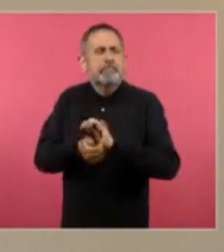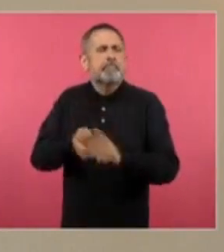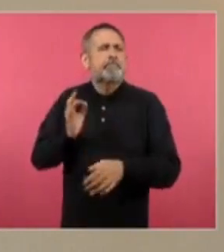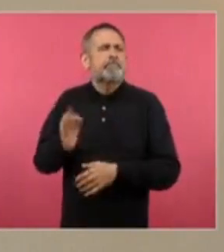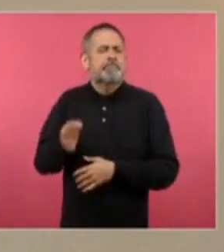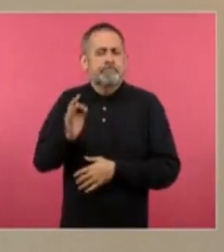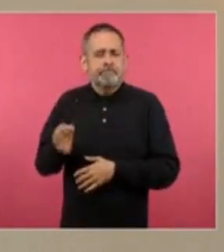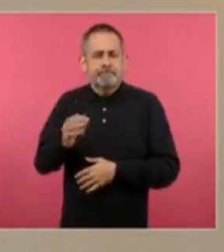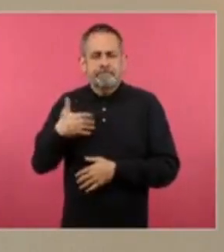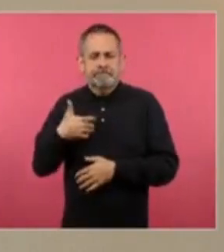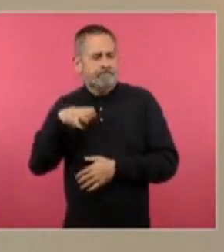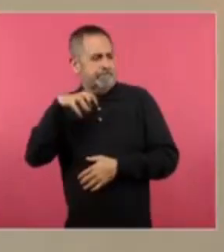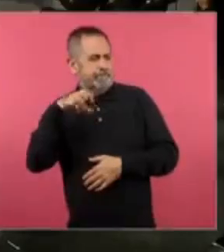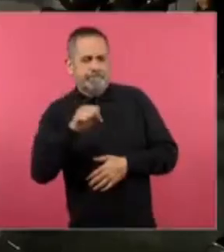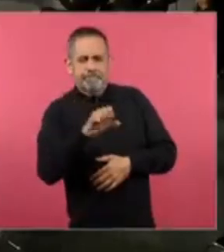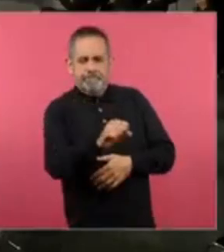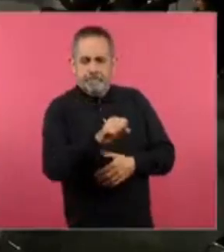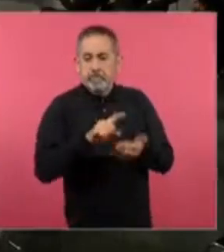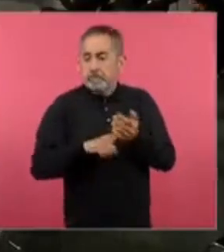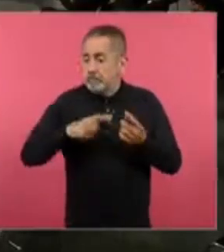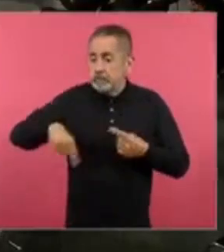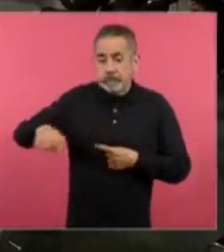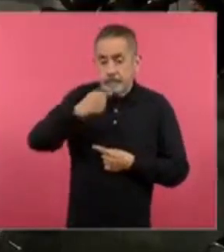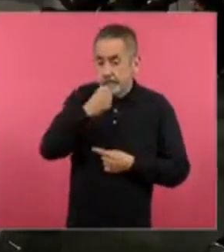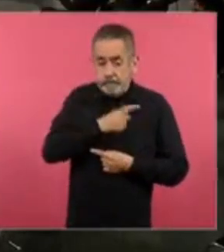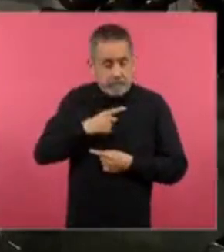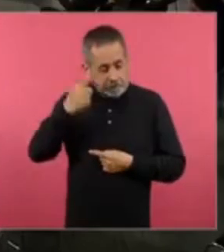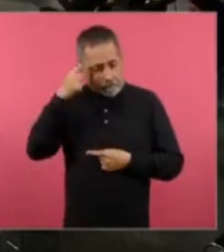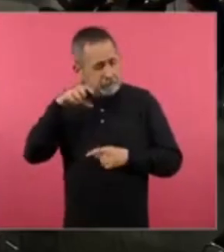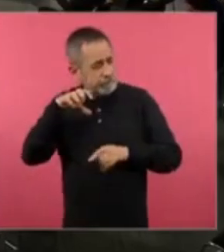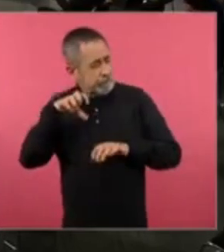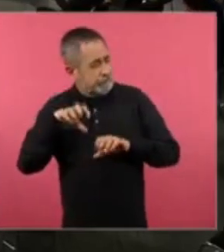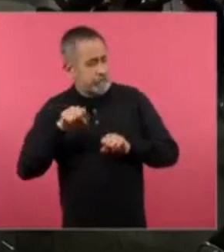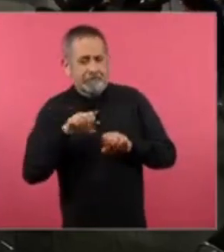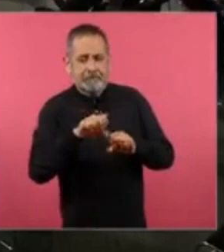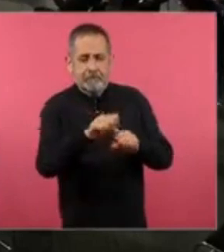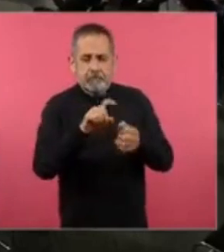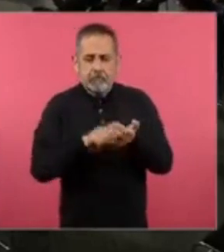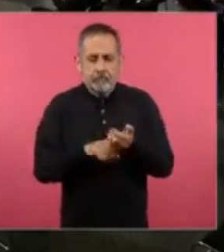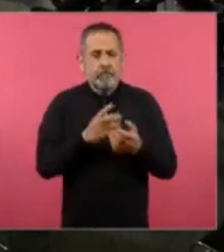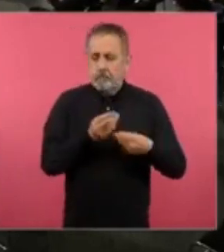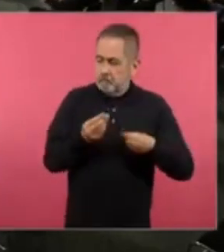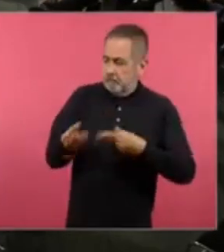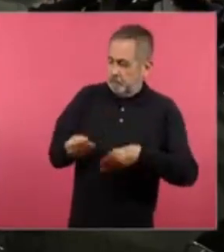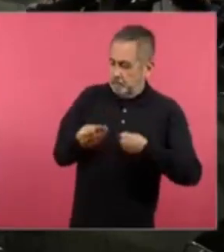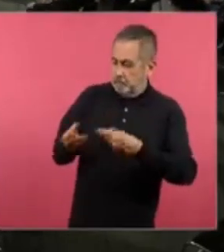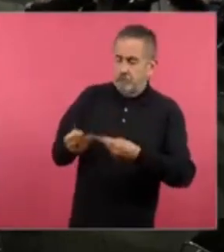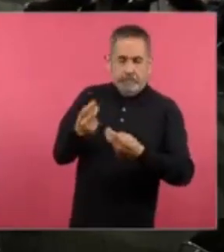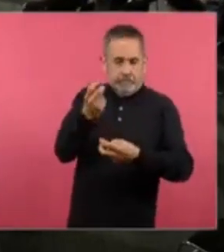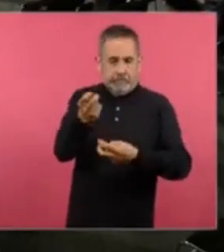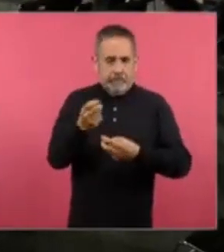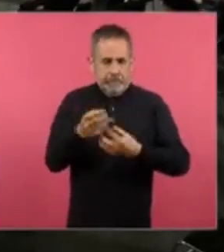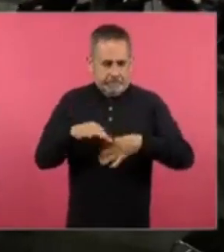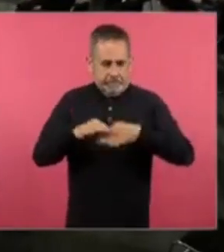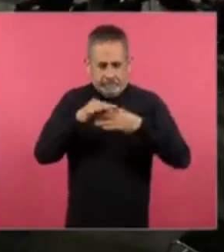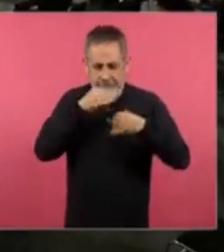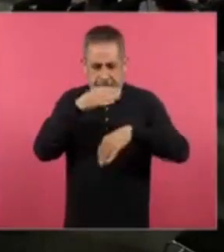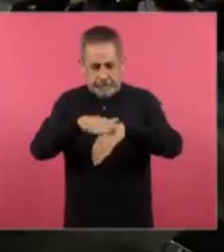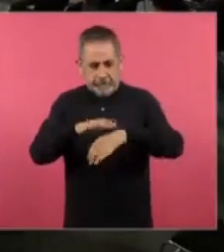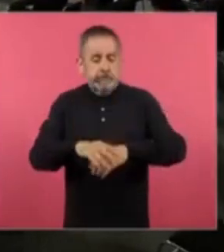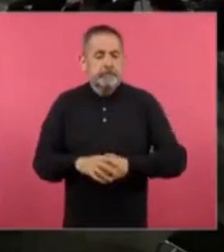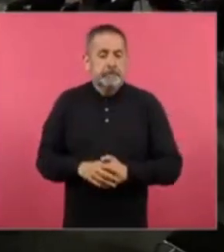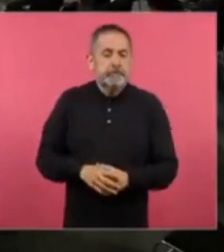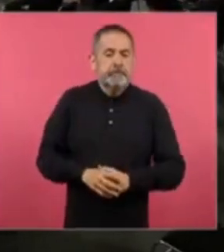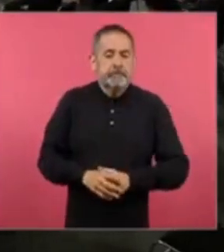pensamiento científico son los niños y las niñas, entonces desde ahí les voy a estar comunicando estas ideas.